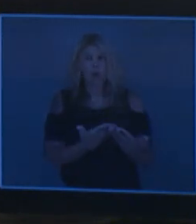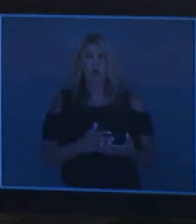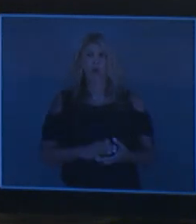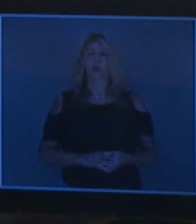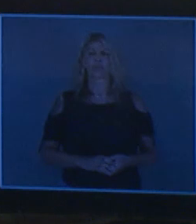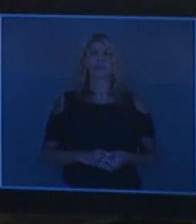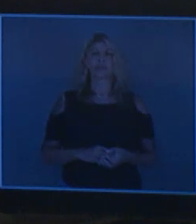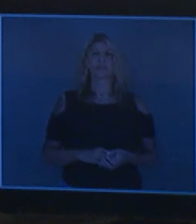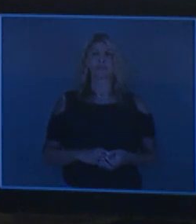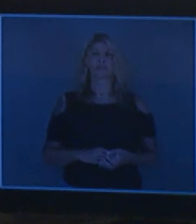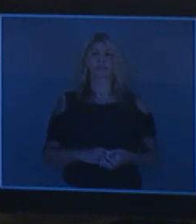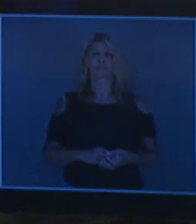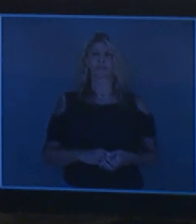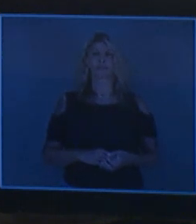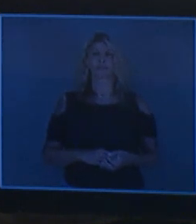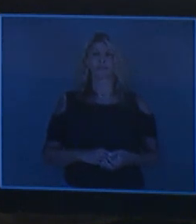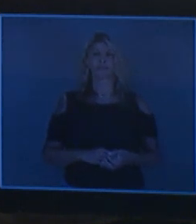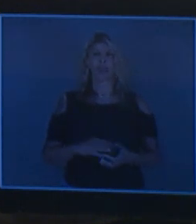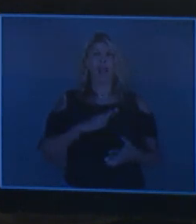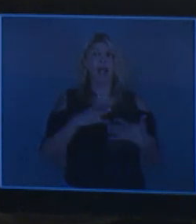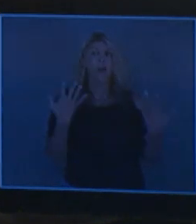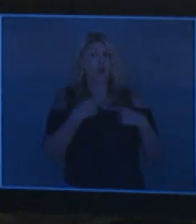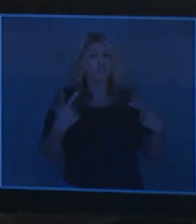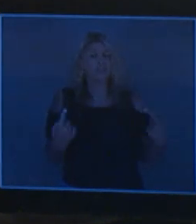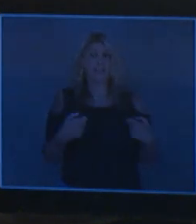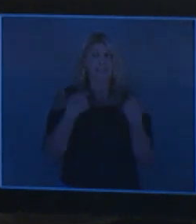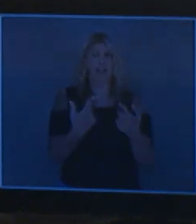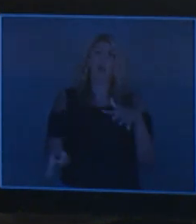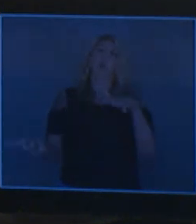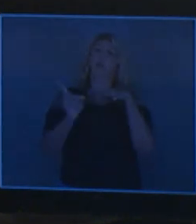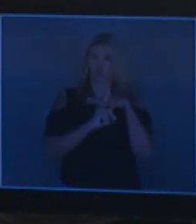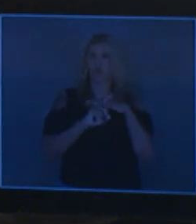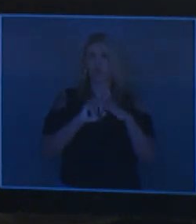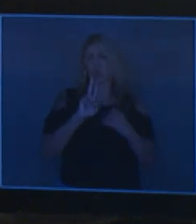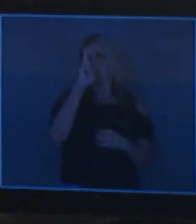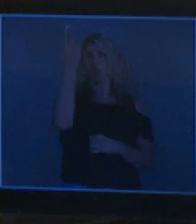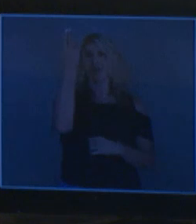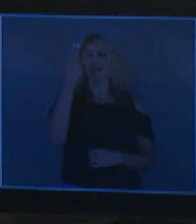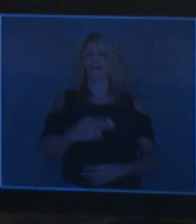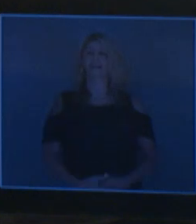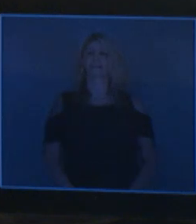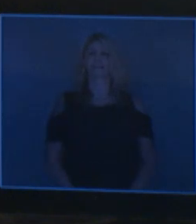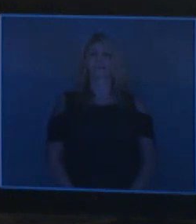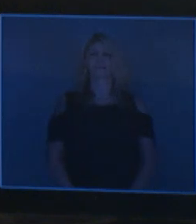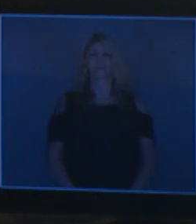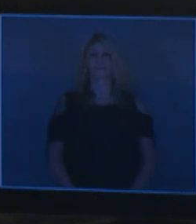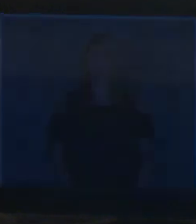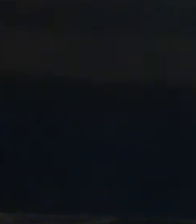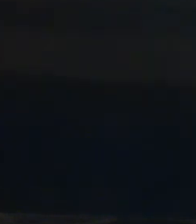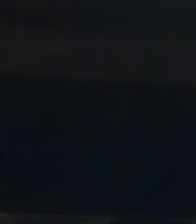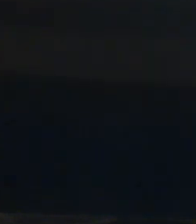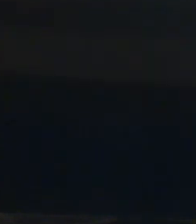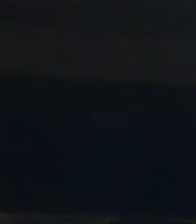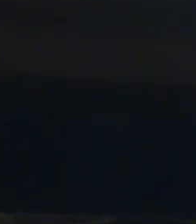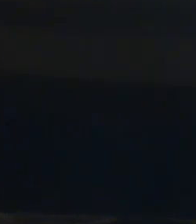somos más de 90 familias así que cada vez hay más papás y mamás que escuchan las infancias trans desde